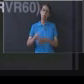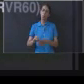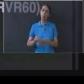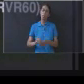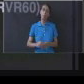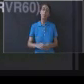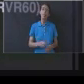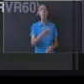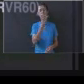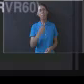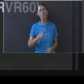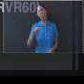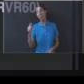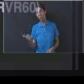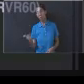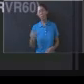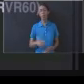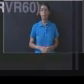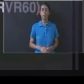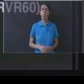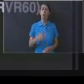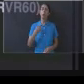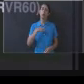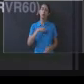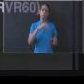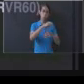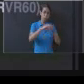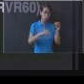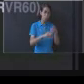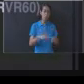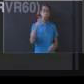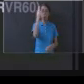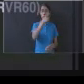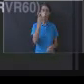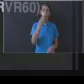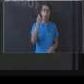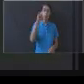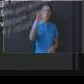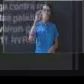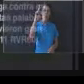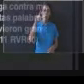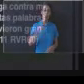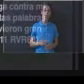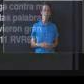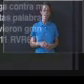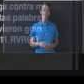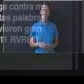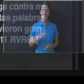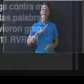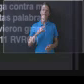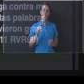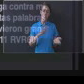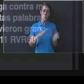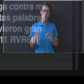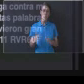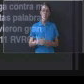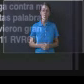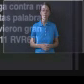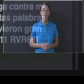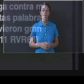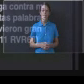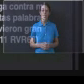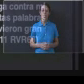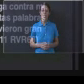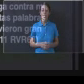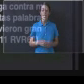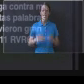cambia. Somos a veces muy volubles. Saúl tiene que morir. Dice acá. También Saúl y los hombres de Israel se juntaron y